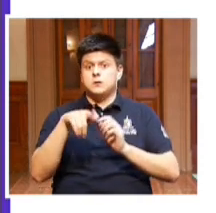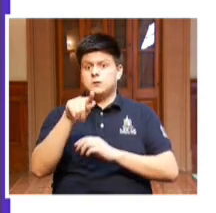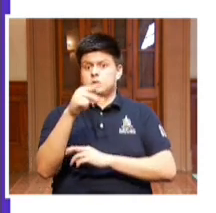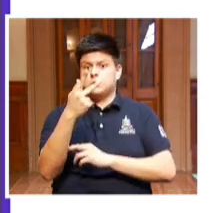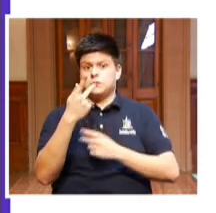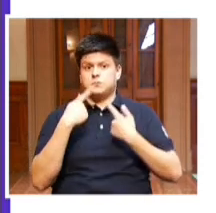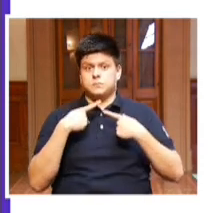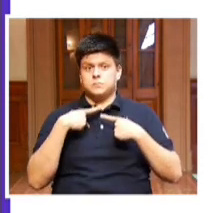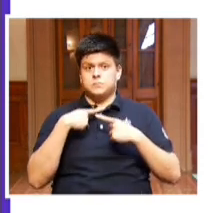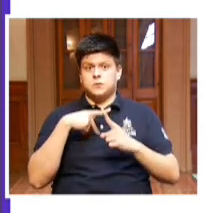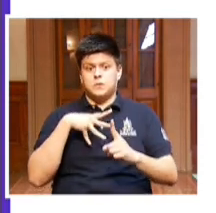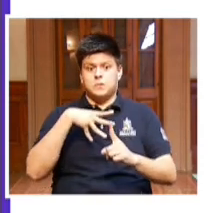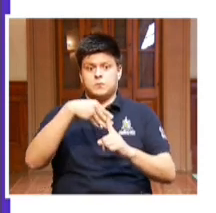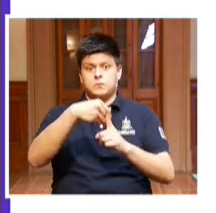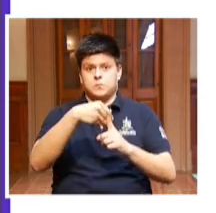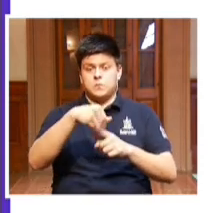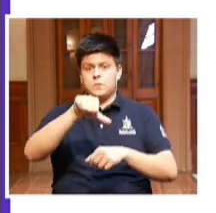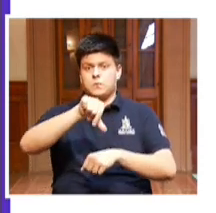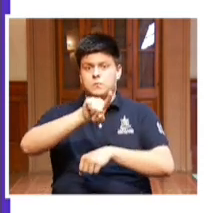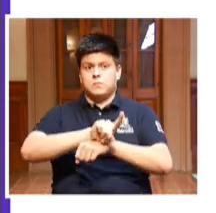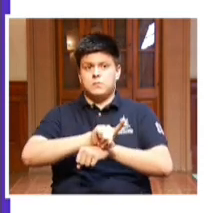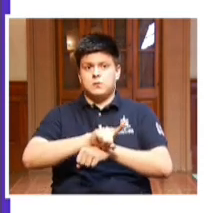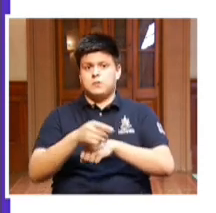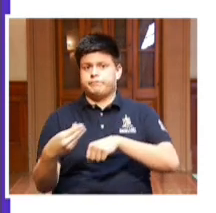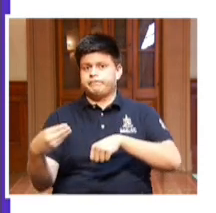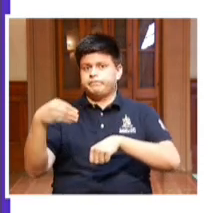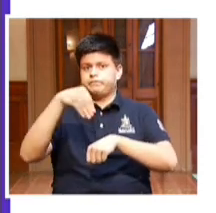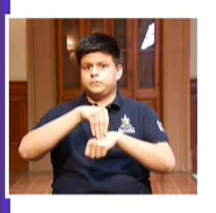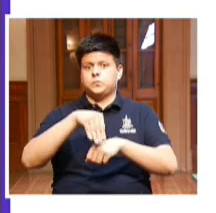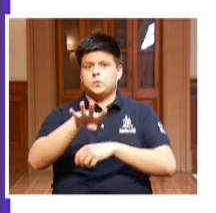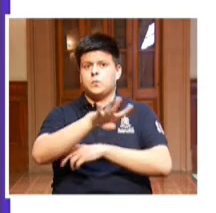45.072 casos. El día de hoy agregamos